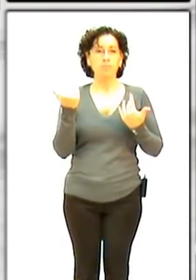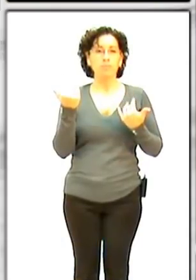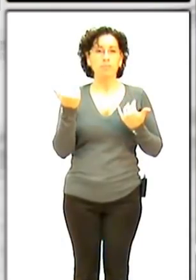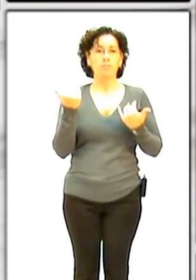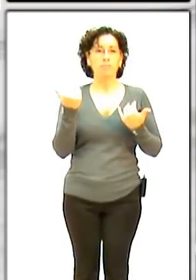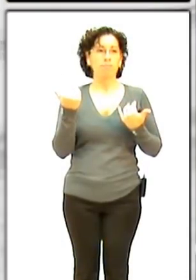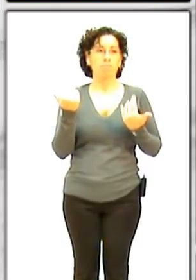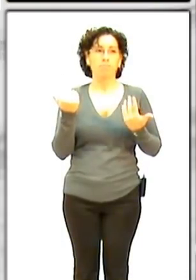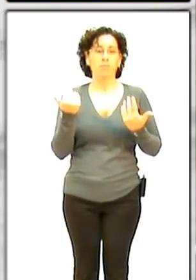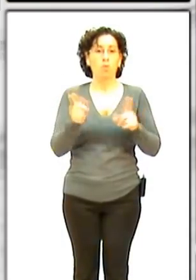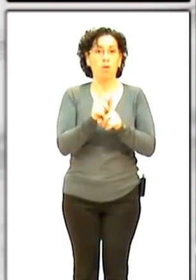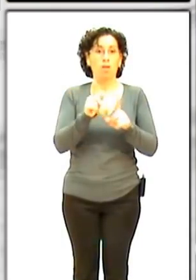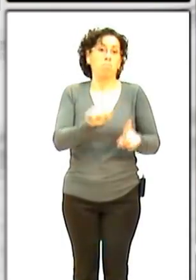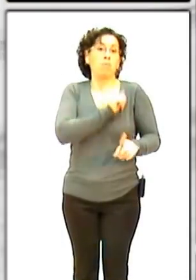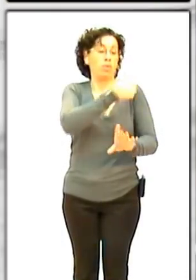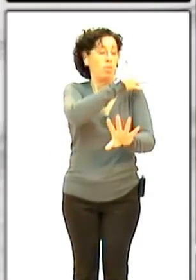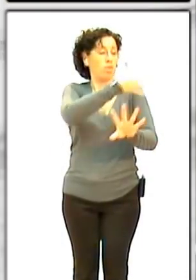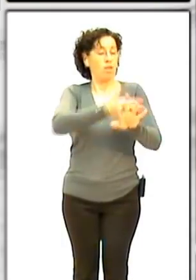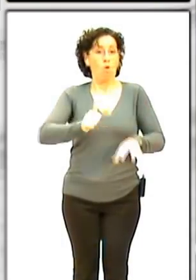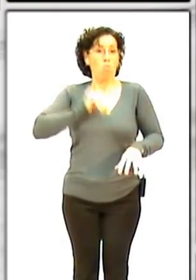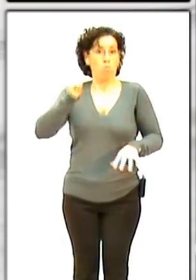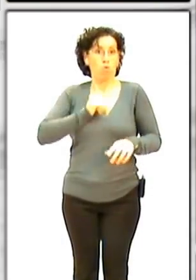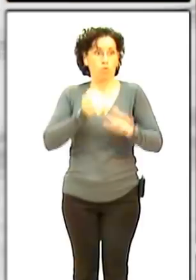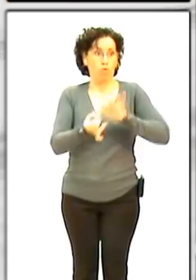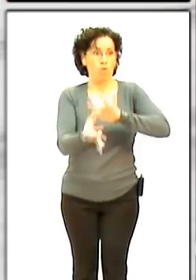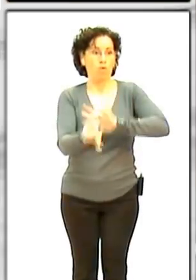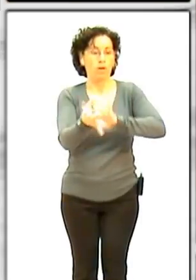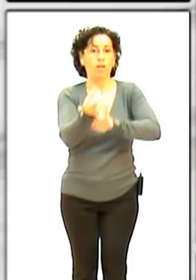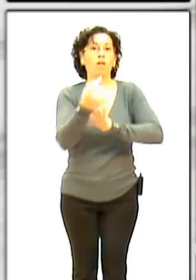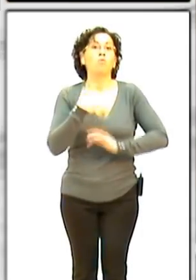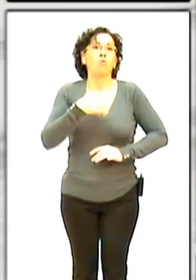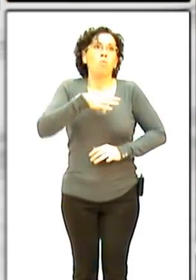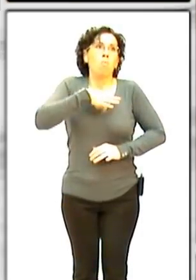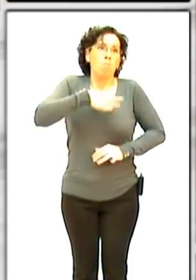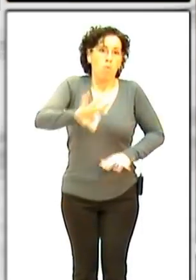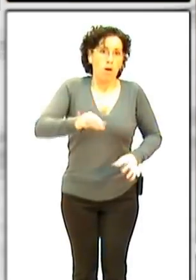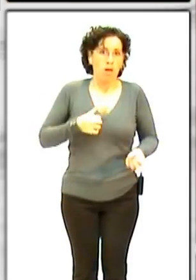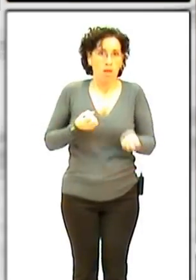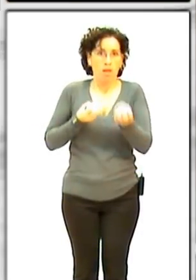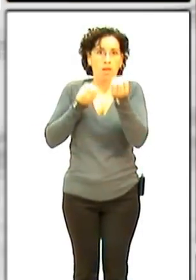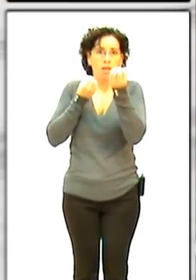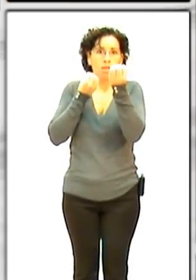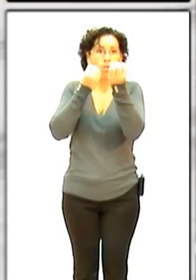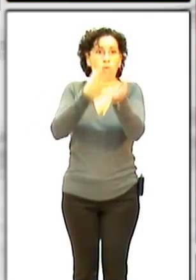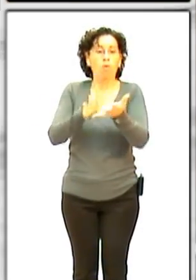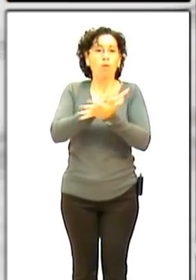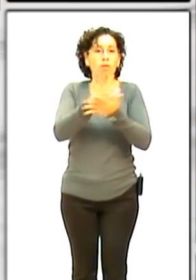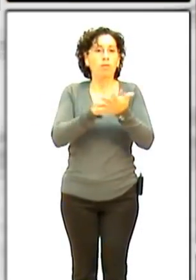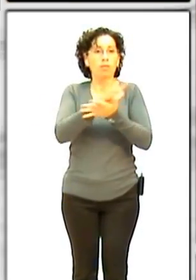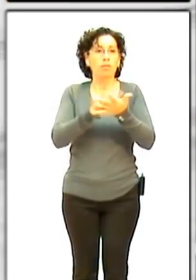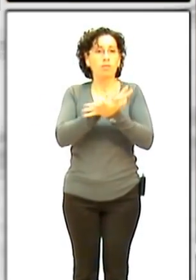las oportunidades que hemos tenido, yo puedo hablar de de la oportunidad